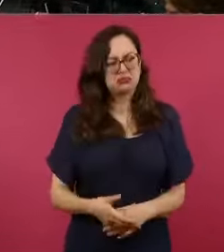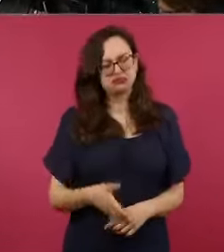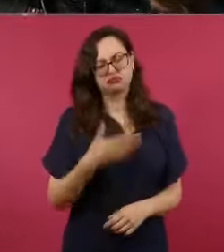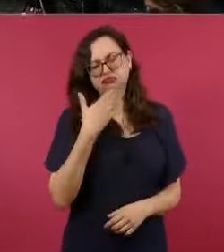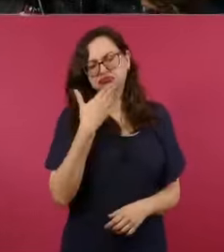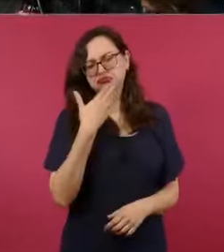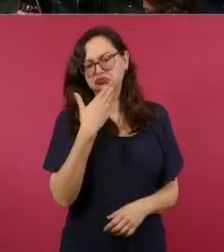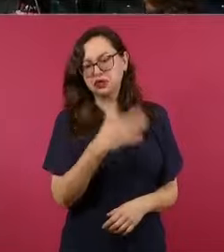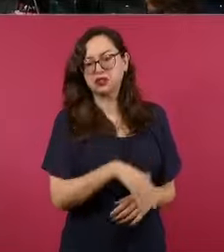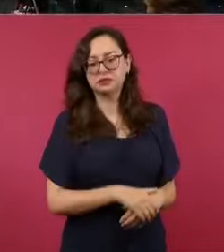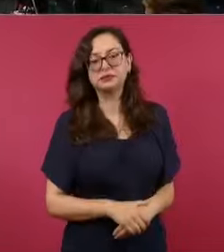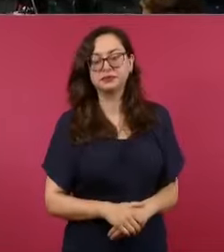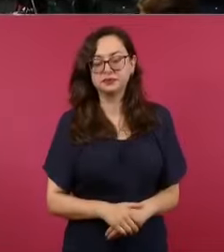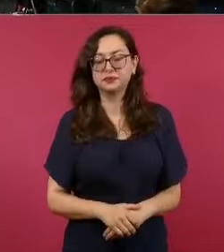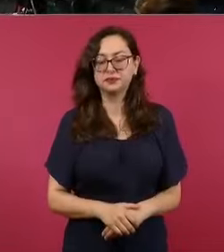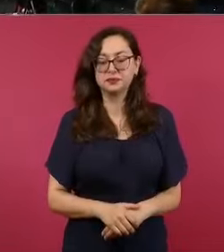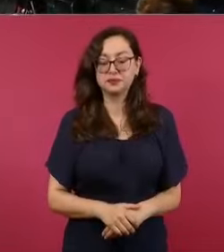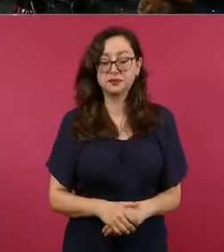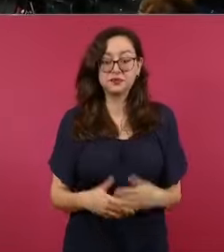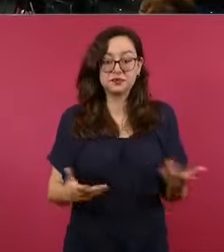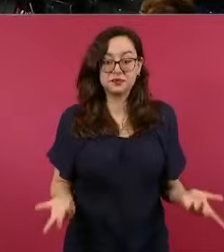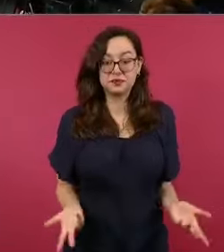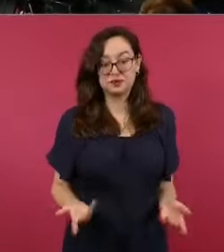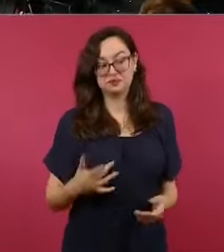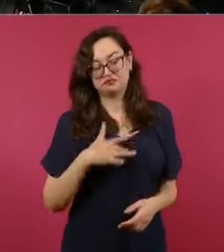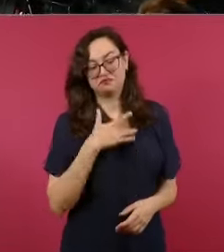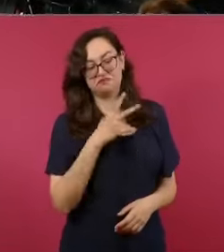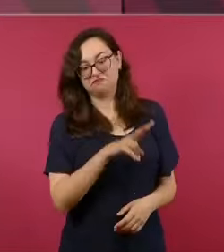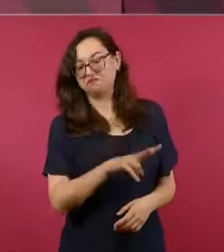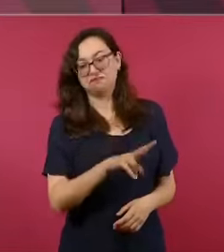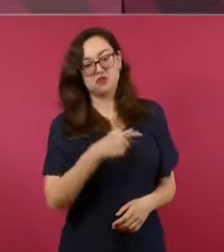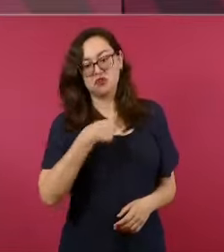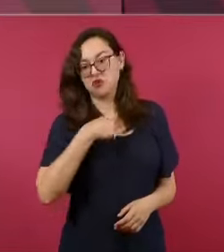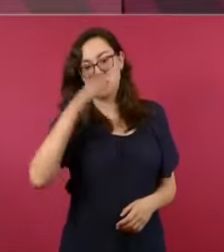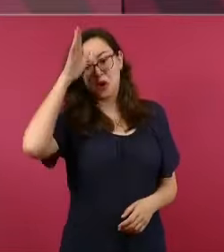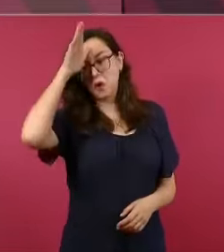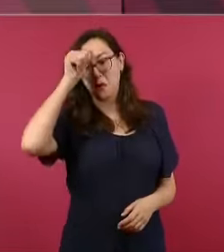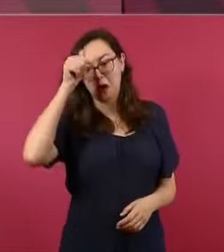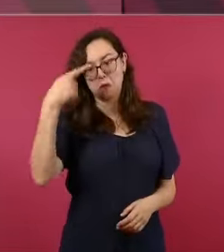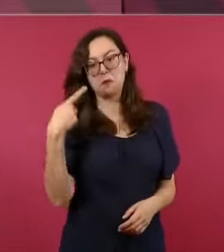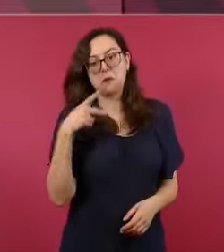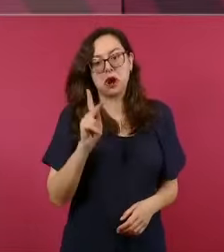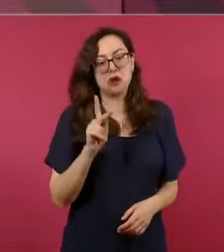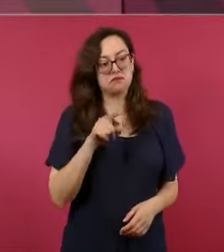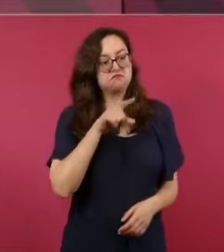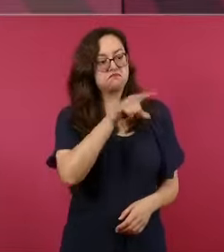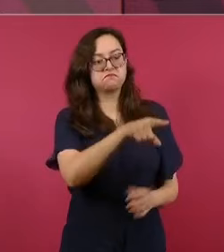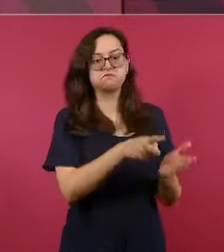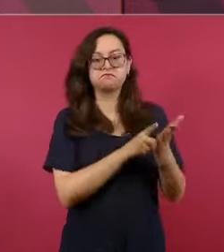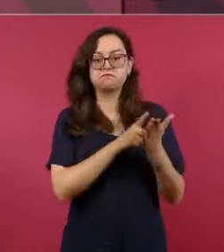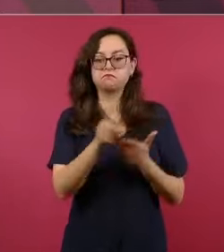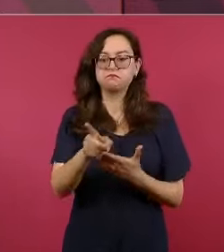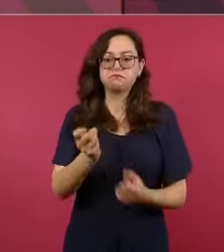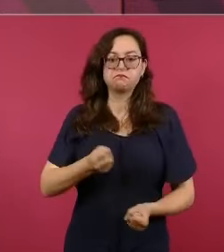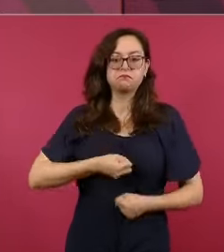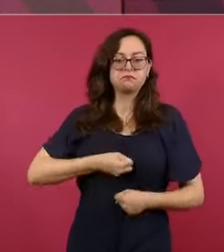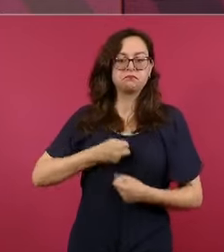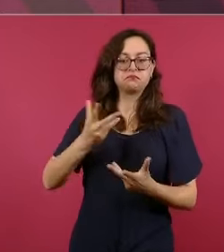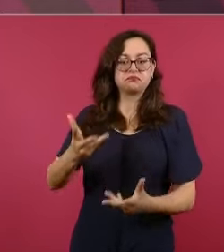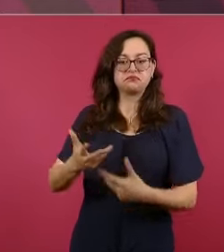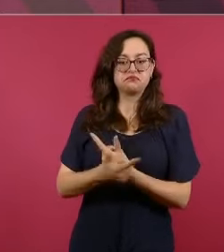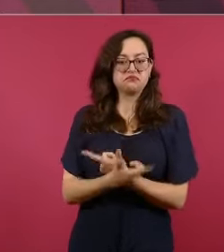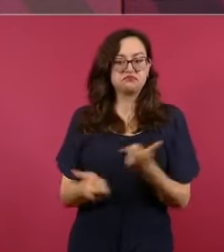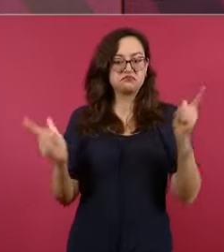hacerlo hay Quienes no estamos de acuerdo en eso pero todos tenemos la Libertad para